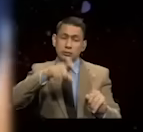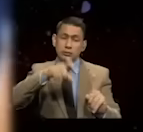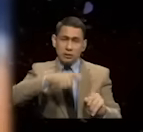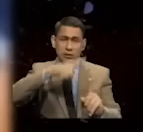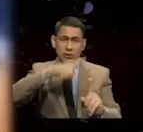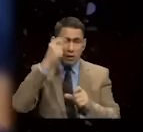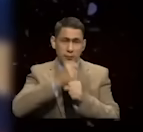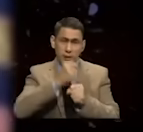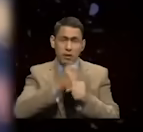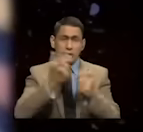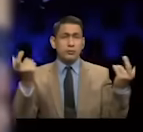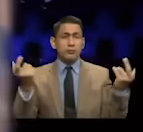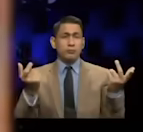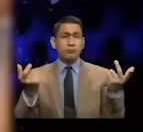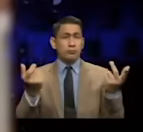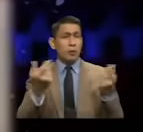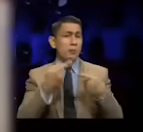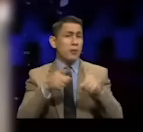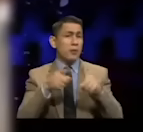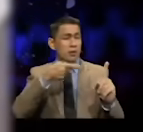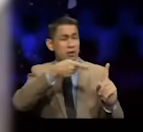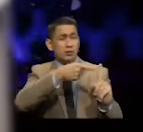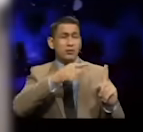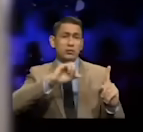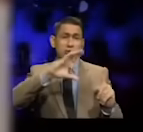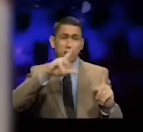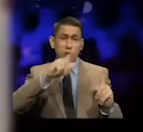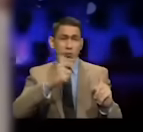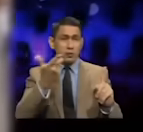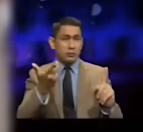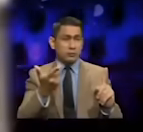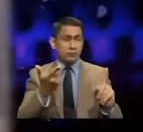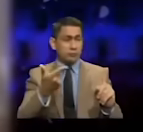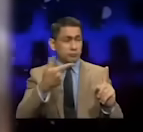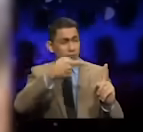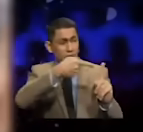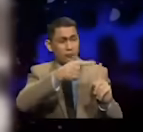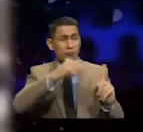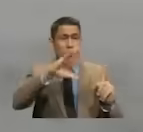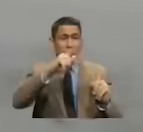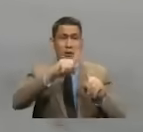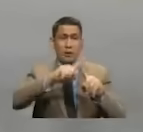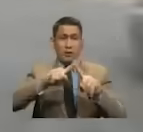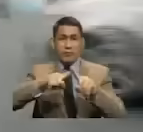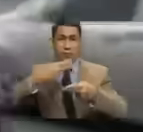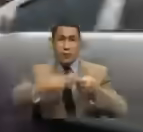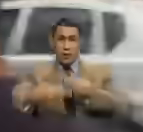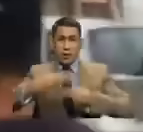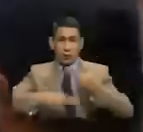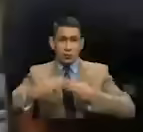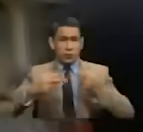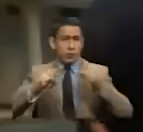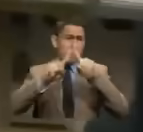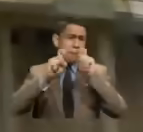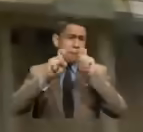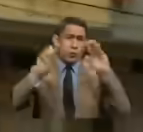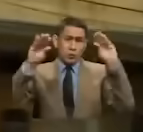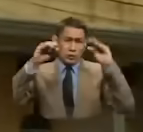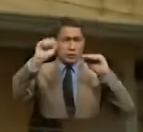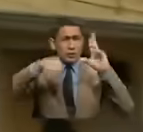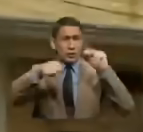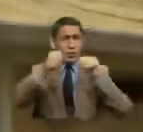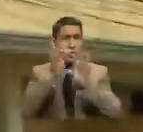robado. Se había metido en carros, memoria, en varios locales a llevarse las cosas. ¿Y si funcionan esas cámaras de seguridad o no? ¿Cómo ya están